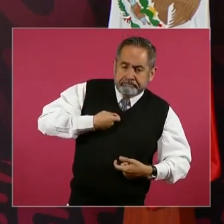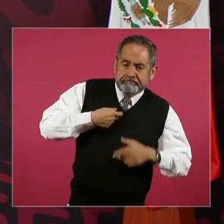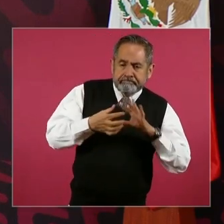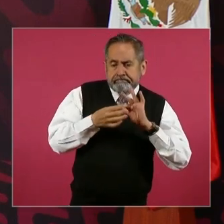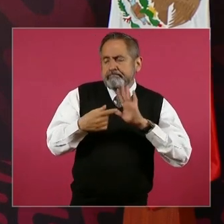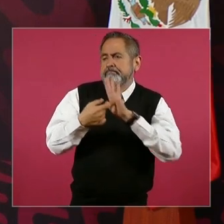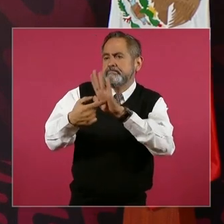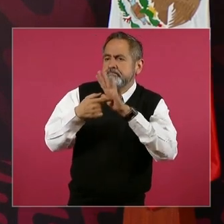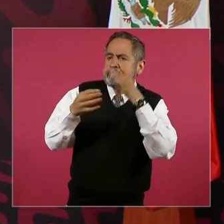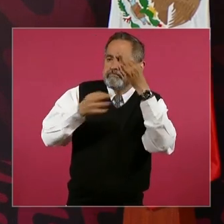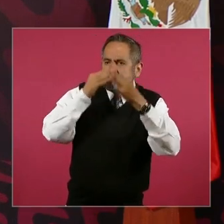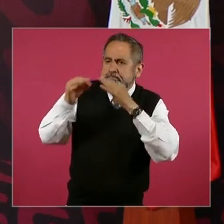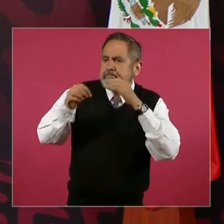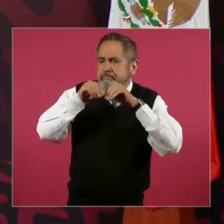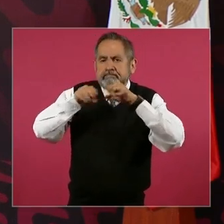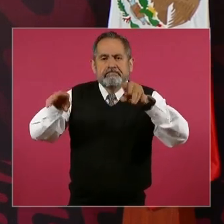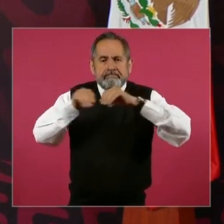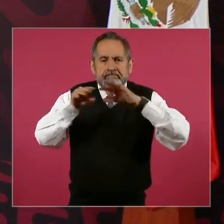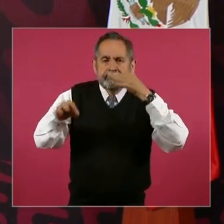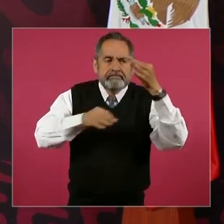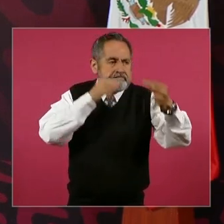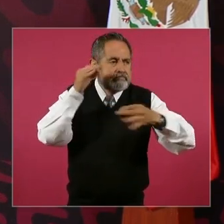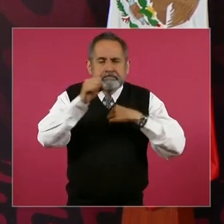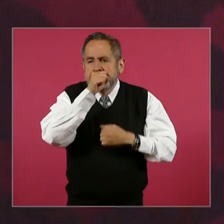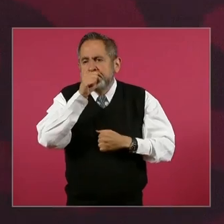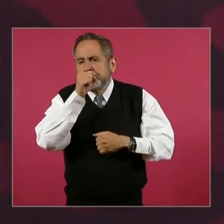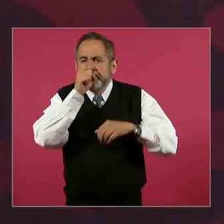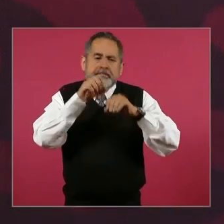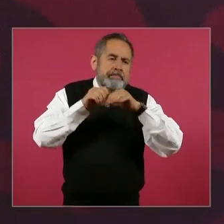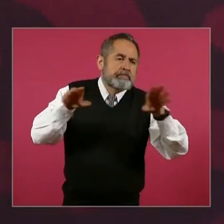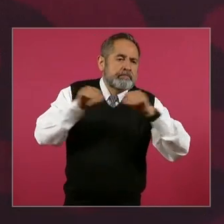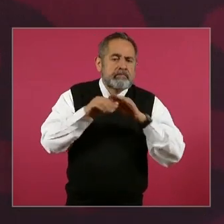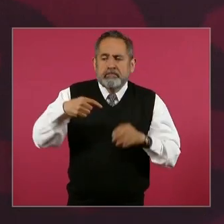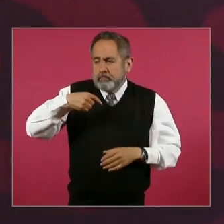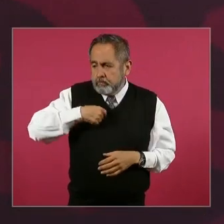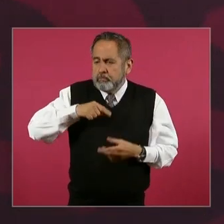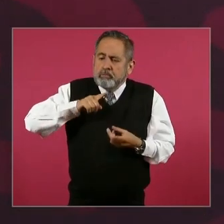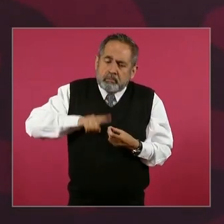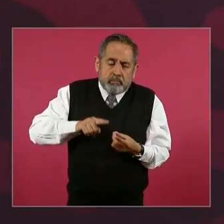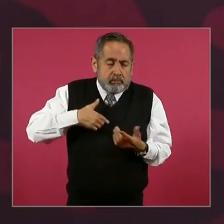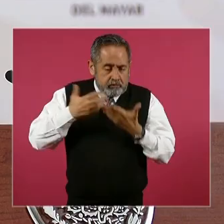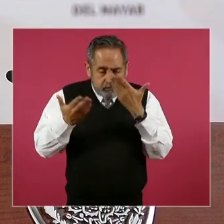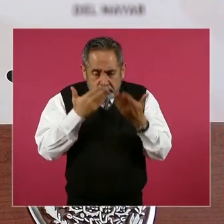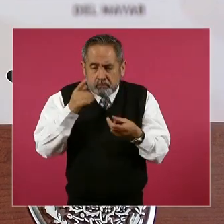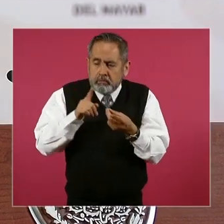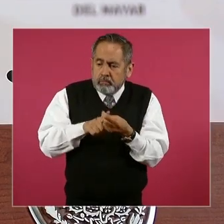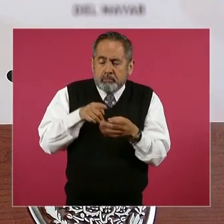campaña se va a difundir qué han hecho dónde estudiaron